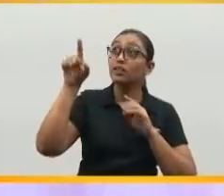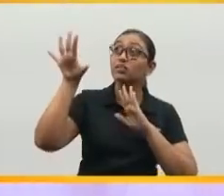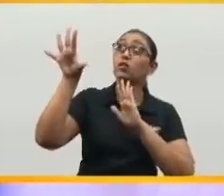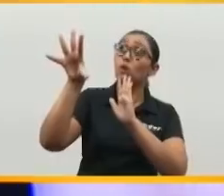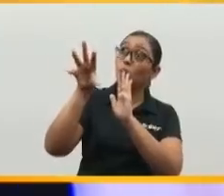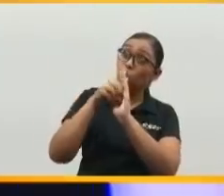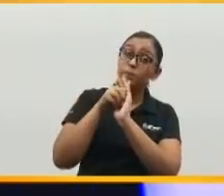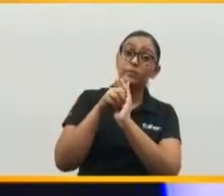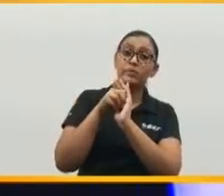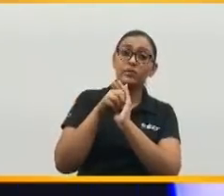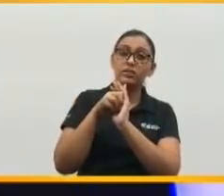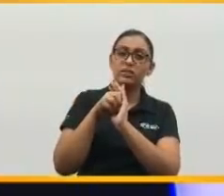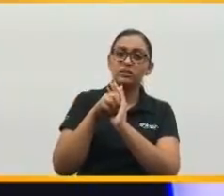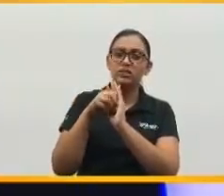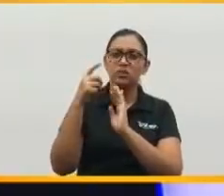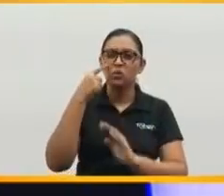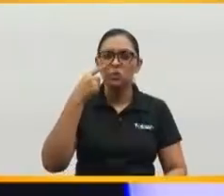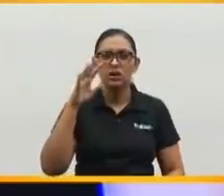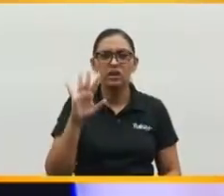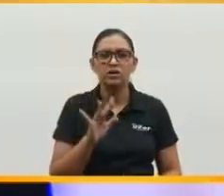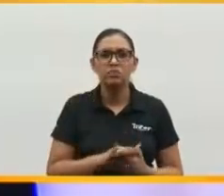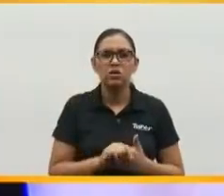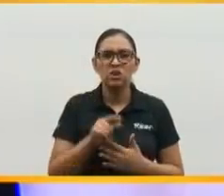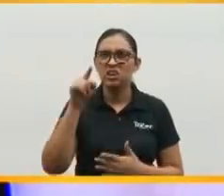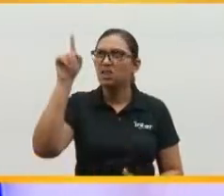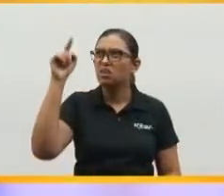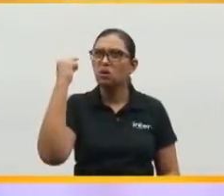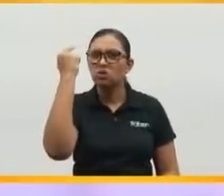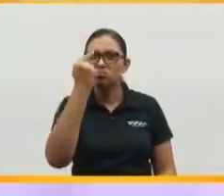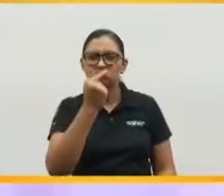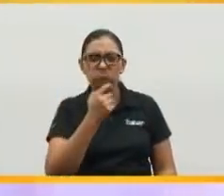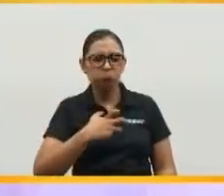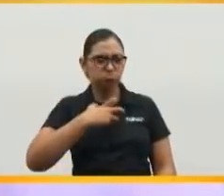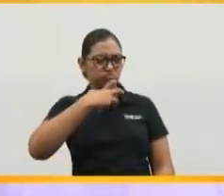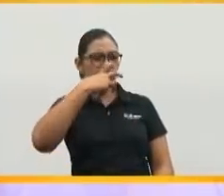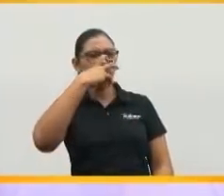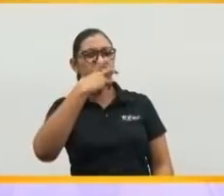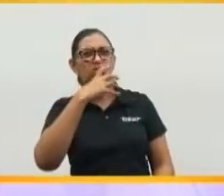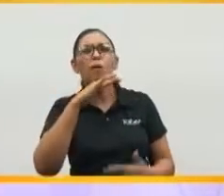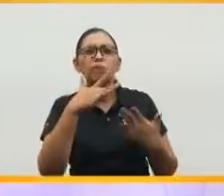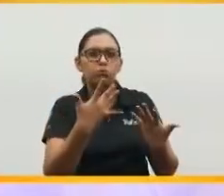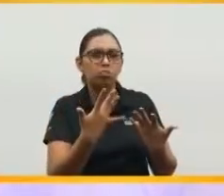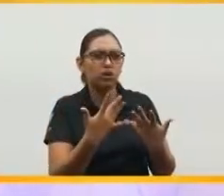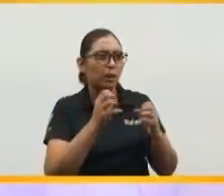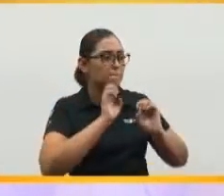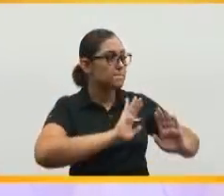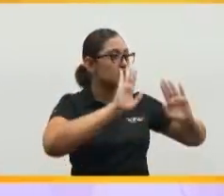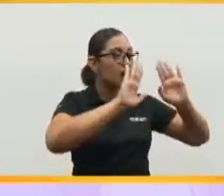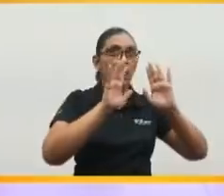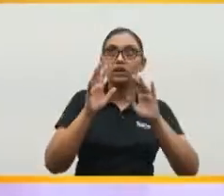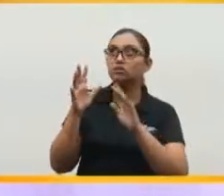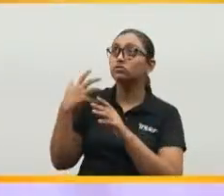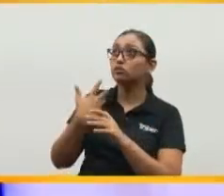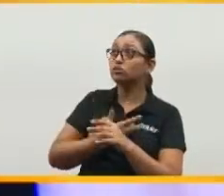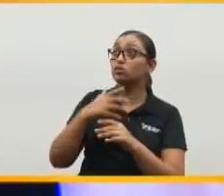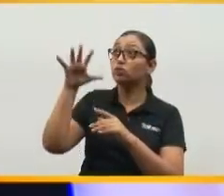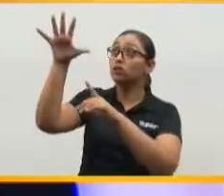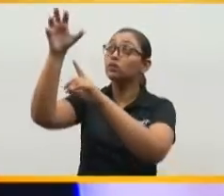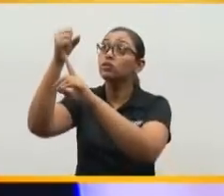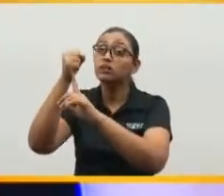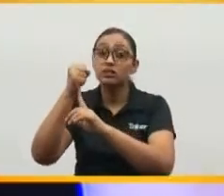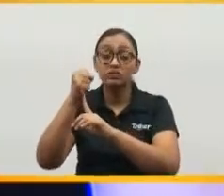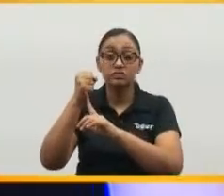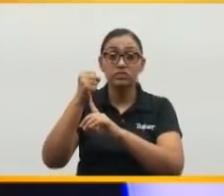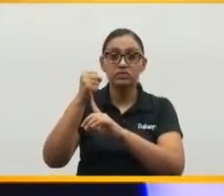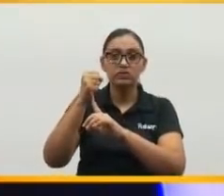principio pues se moleste porque usted se llevó una promesa, usted se llevó otra promesa, usted se llevó otra promesa, usted se llevó otra promesa. Y eso dice: mira,